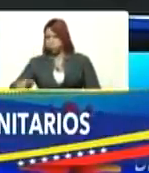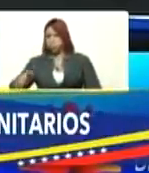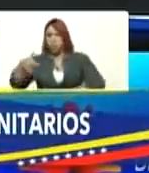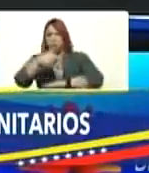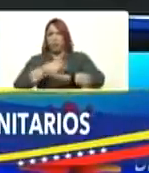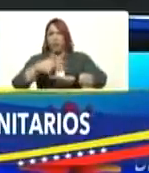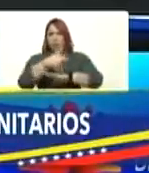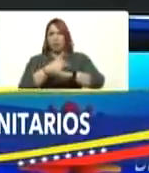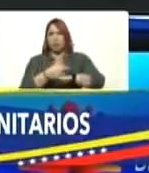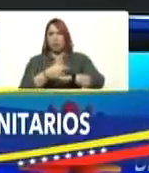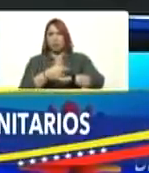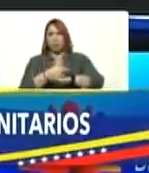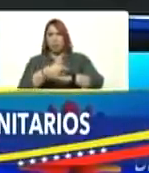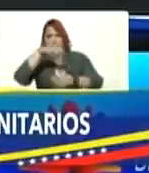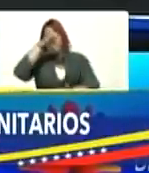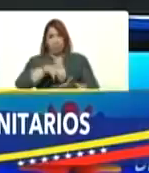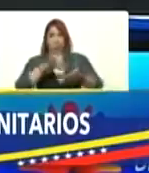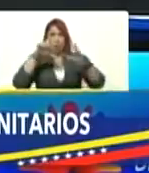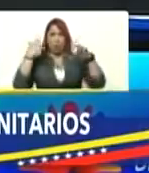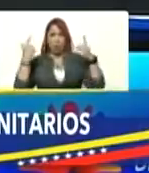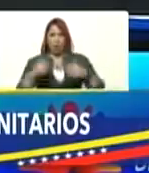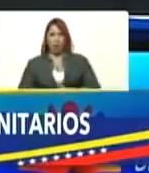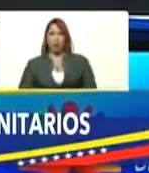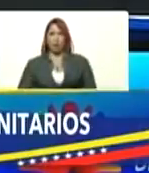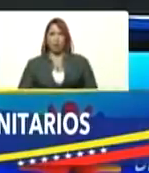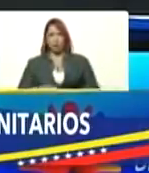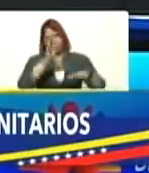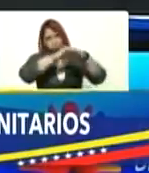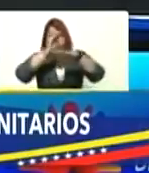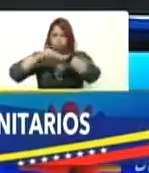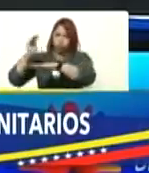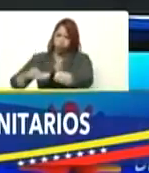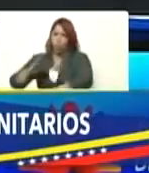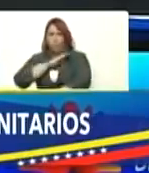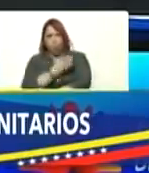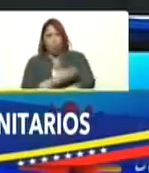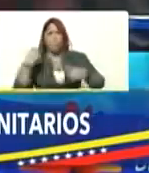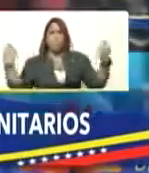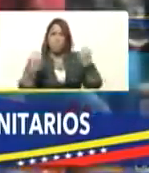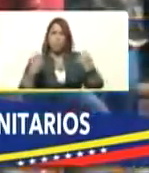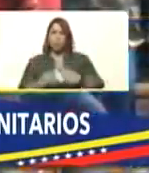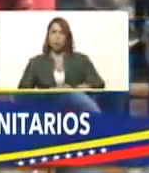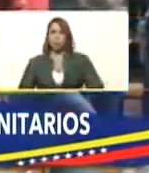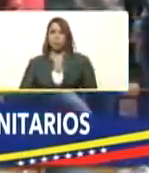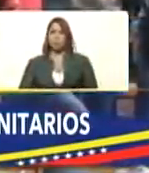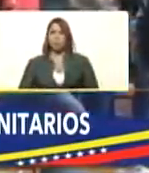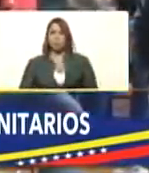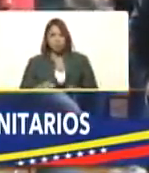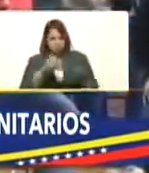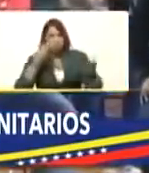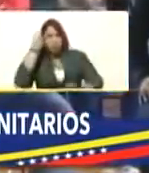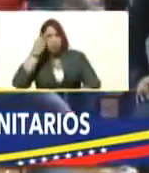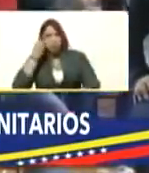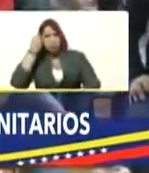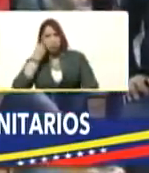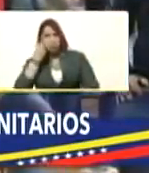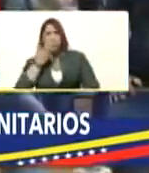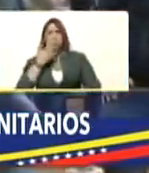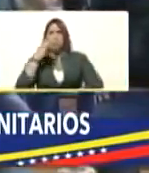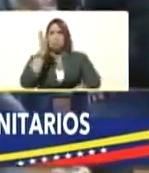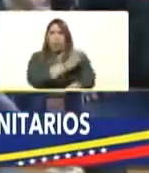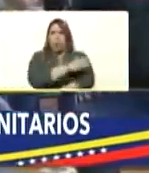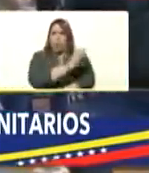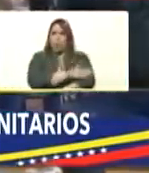gobernación de La Guaira estuviera convocando al poder popular? ¿Ustedes creen que la derecha iba a